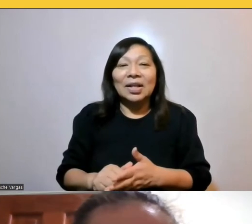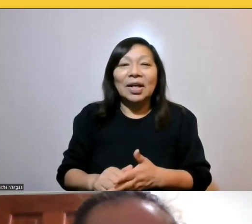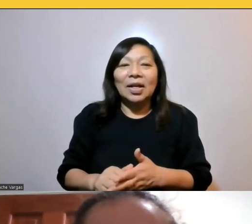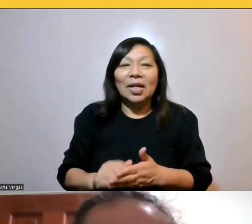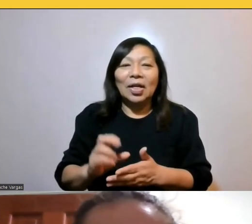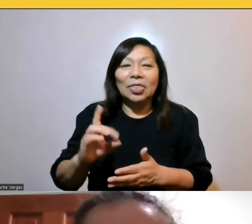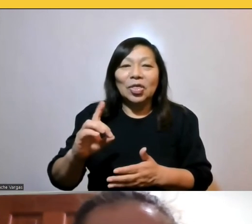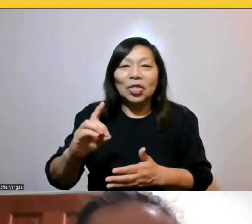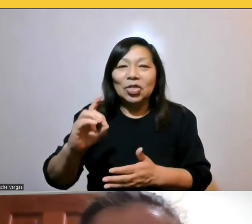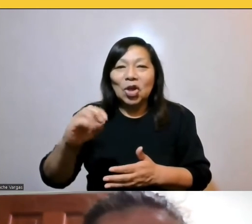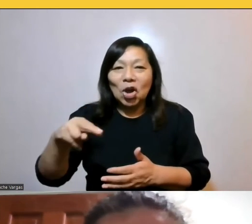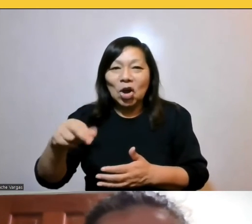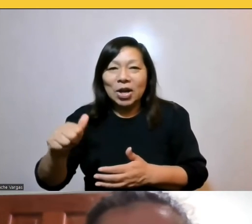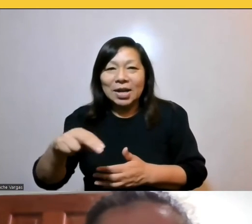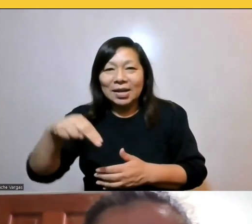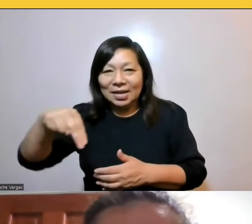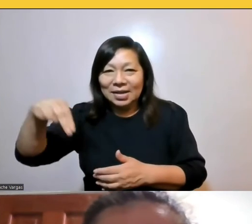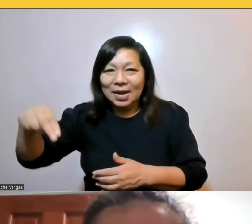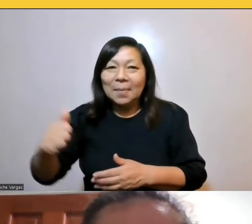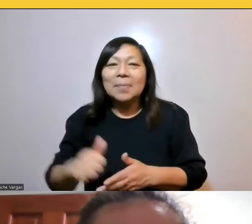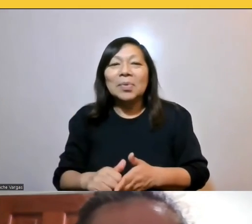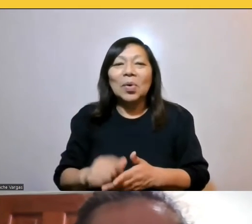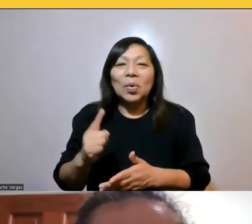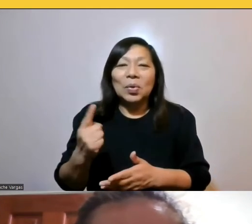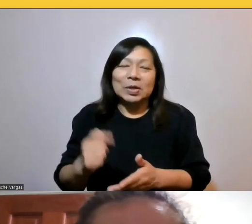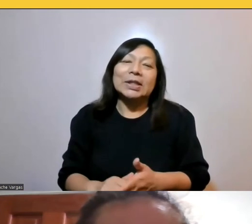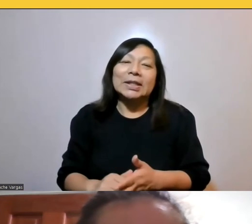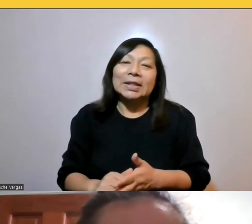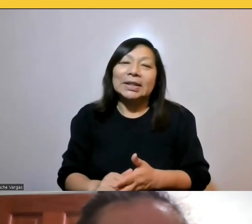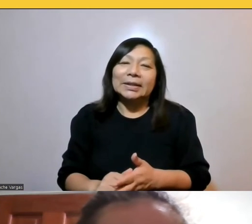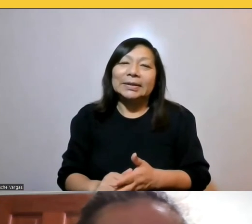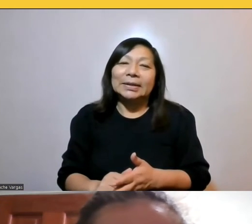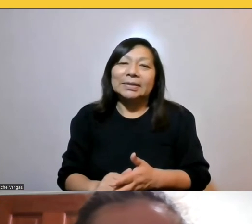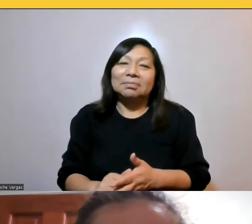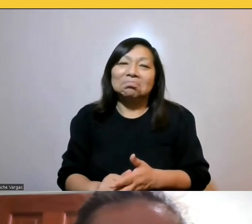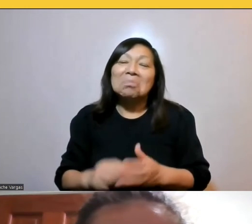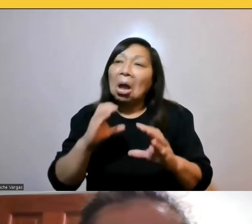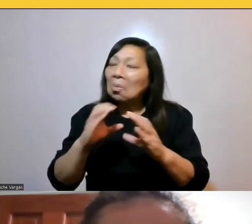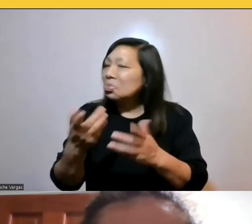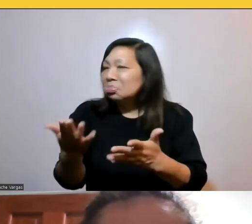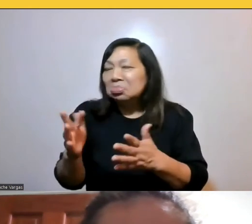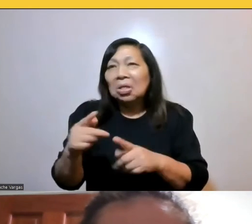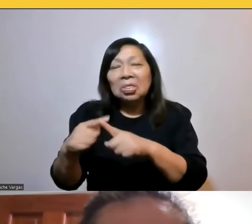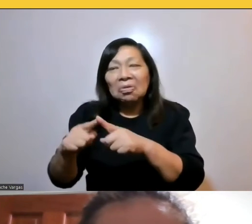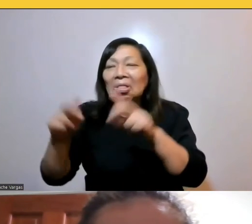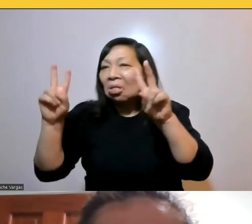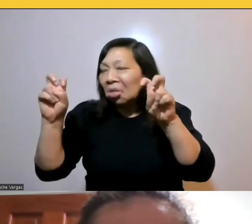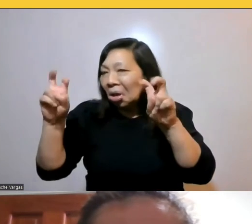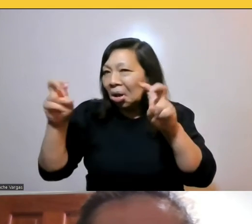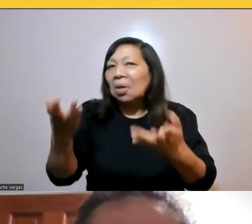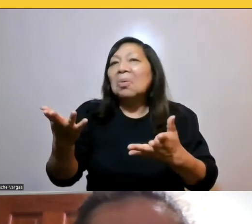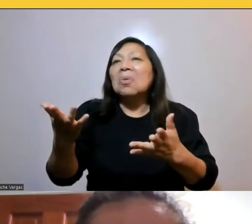Dona, @Dona con doble N para nosotras uno. Y ahí hablamos sobre todos estos temas de